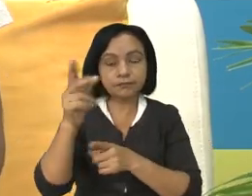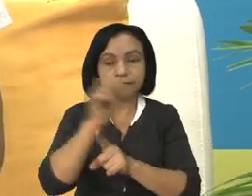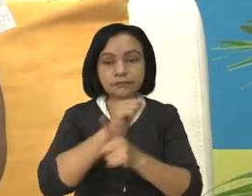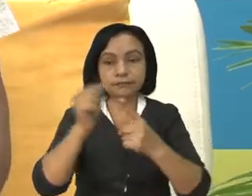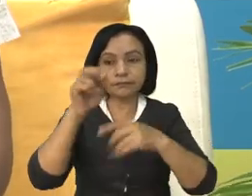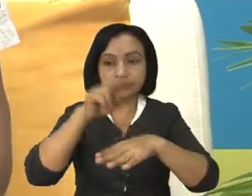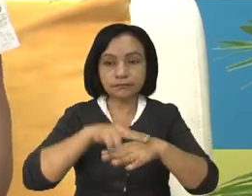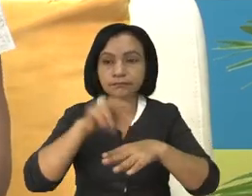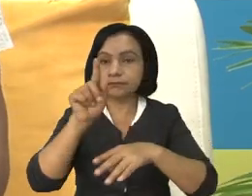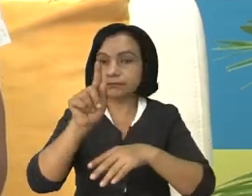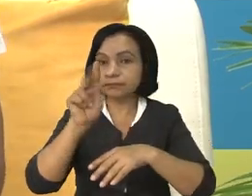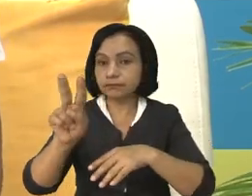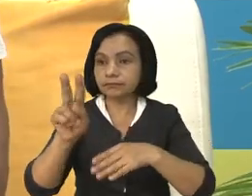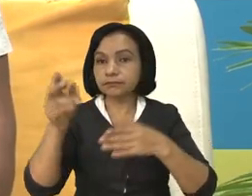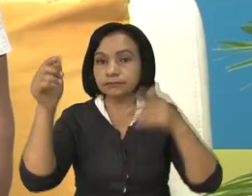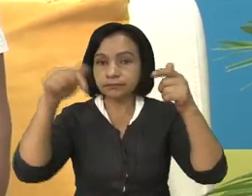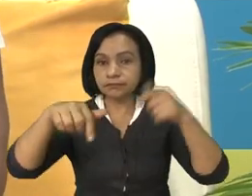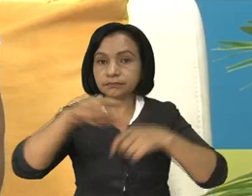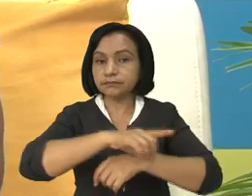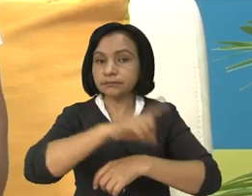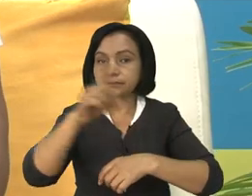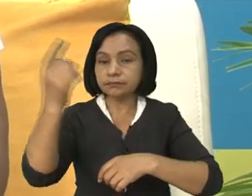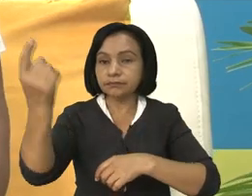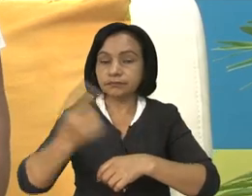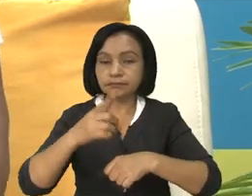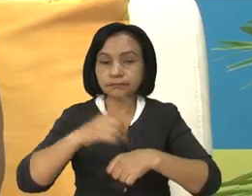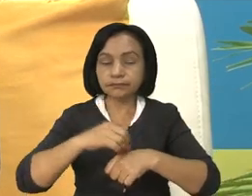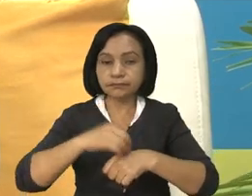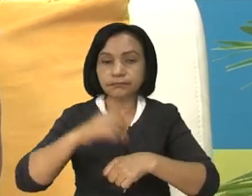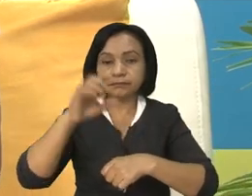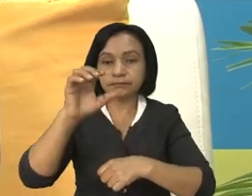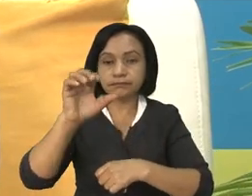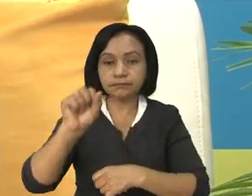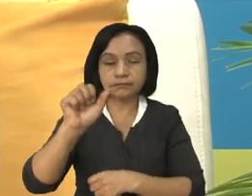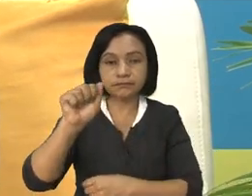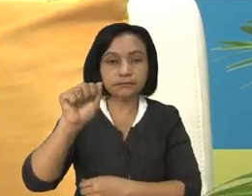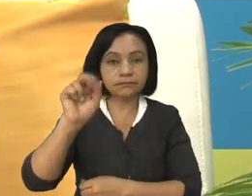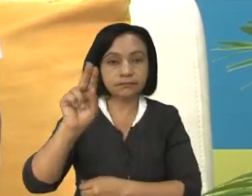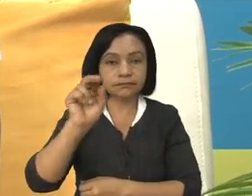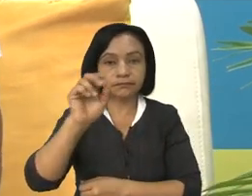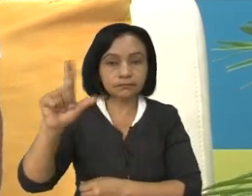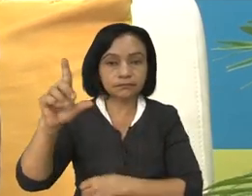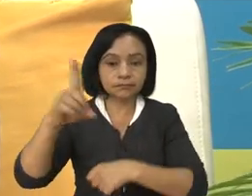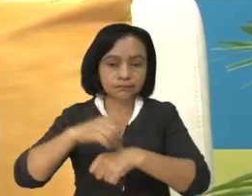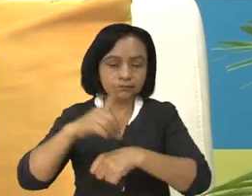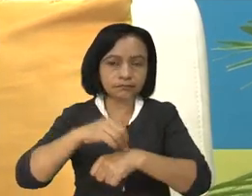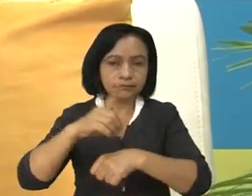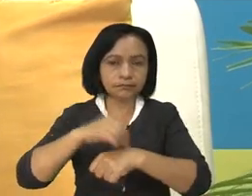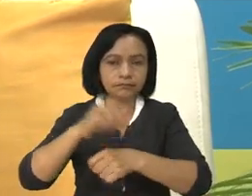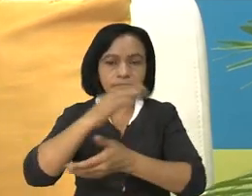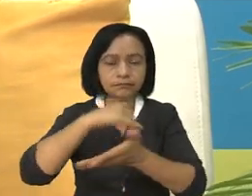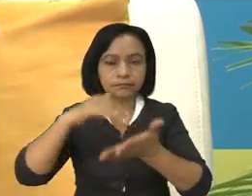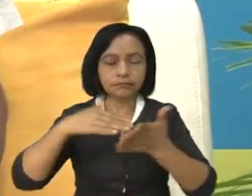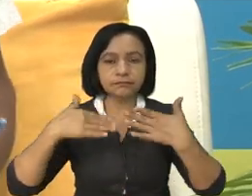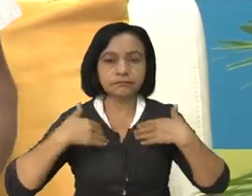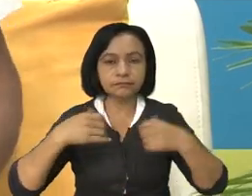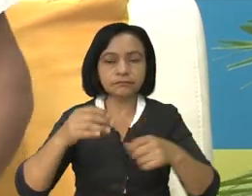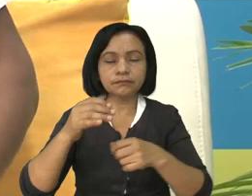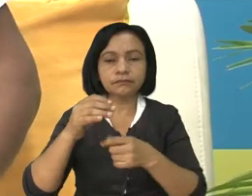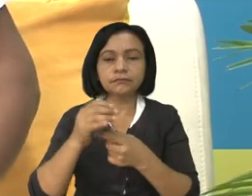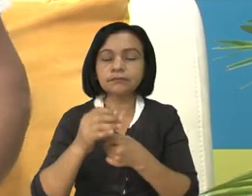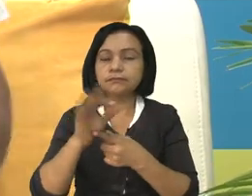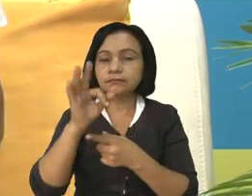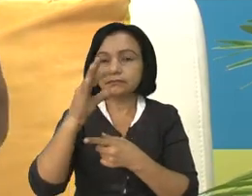de la Asamblea Nacional. Hoy contamos con la presencia del doctor Saúl Cruz. Él es médico general del Centro de Salud